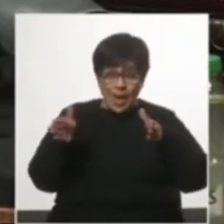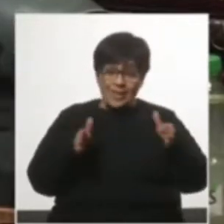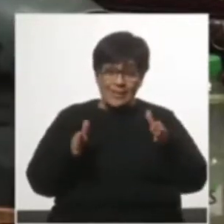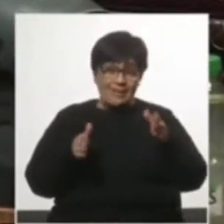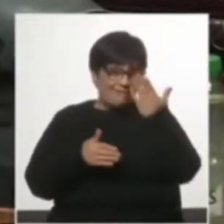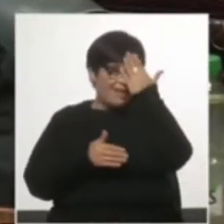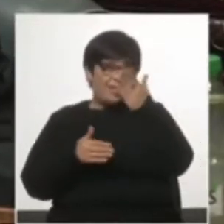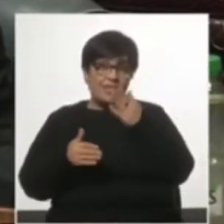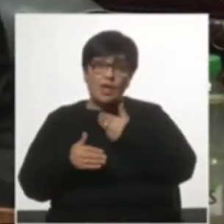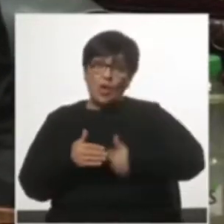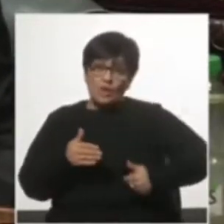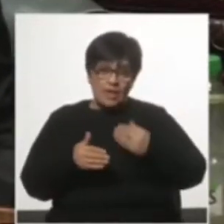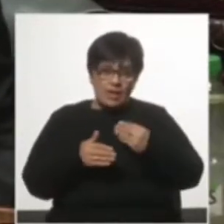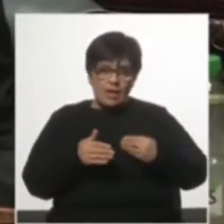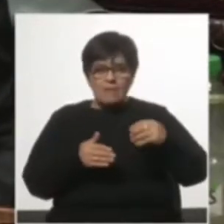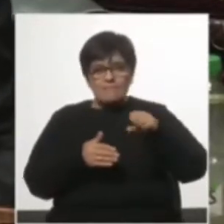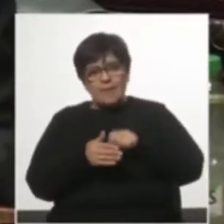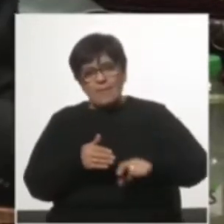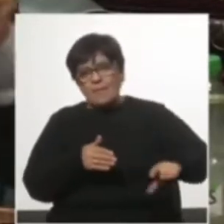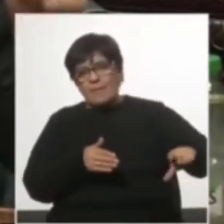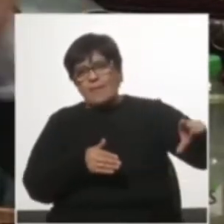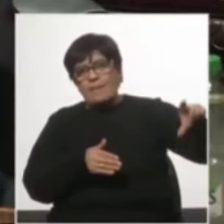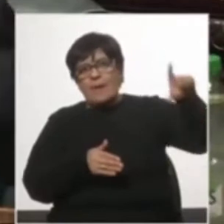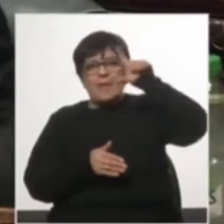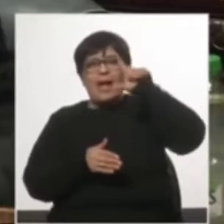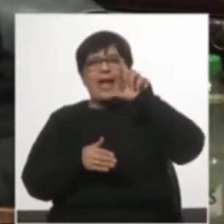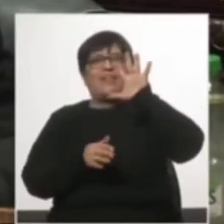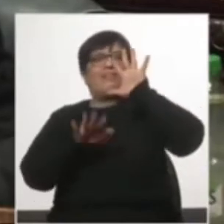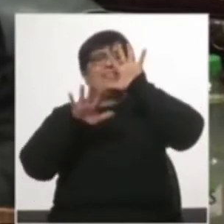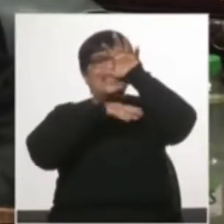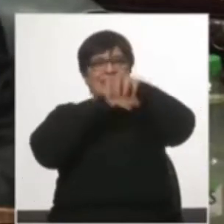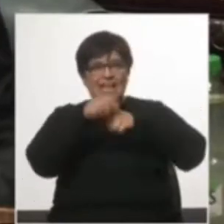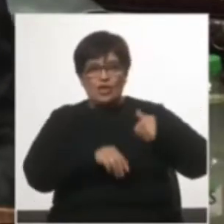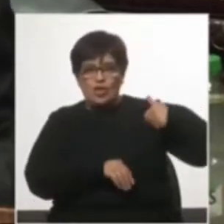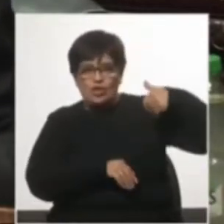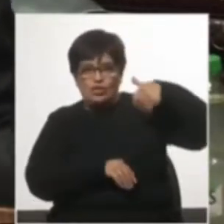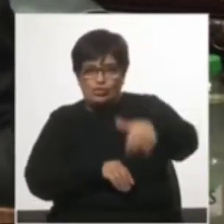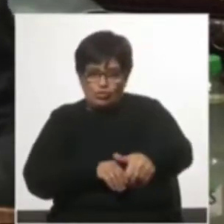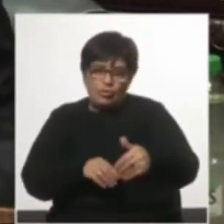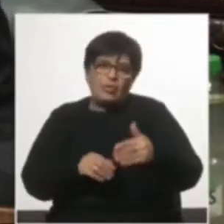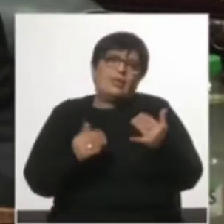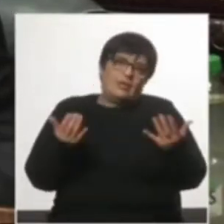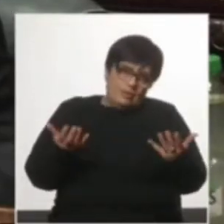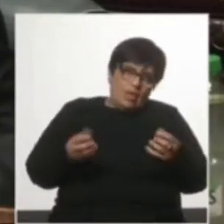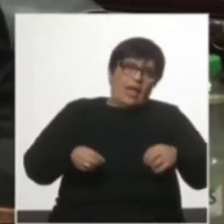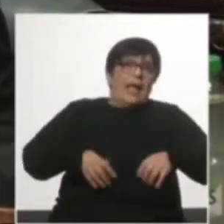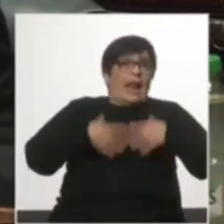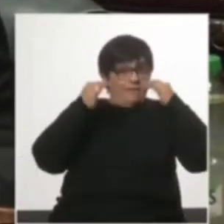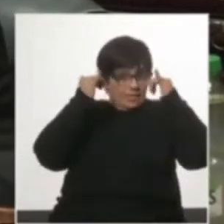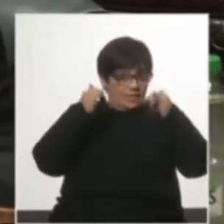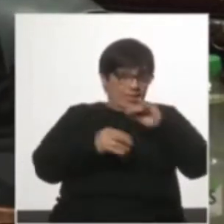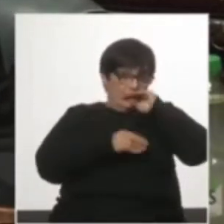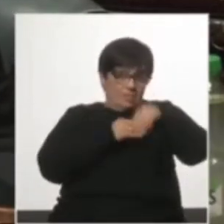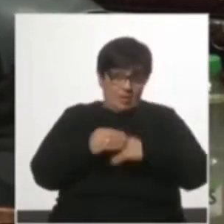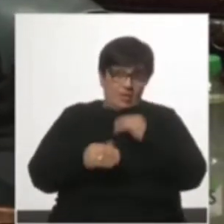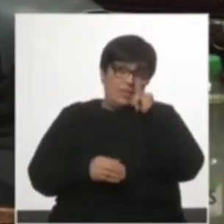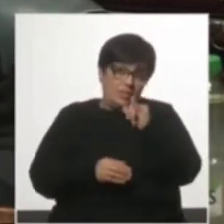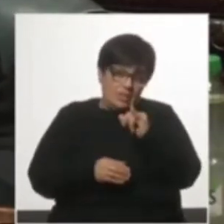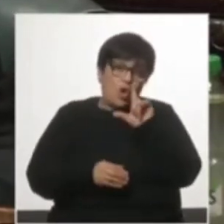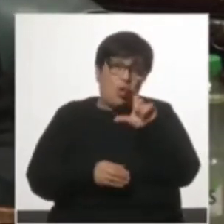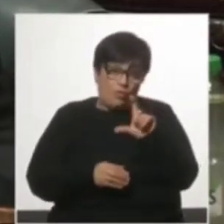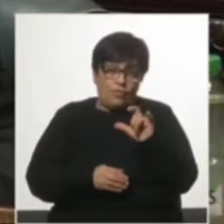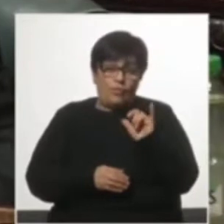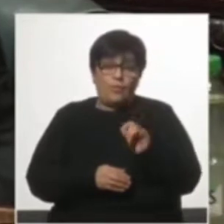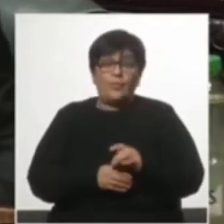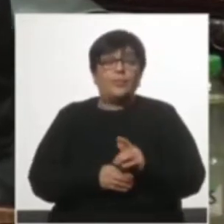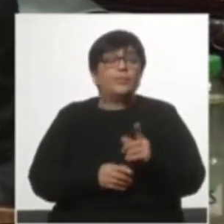que se recuperó el grado de inversión, una década después de haberlo perdido. Claro que es grave perderlo y tiene consecuencias.